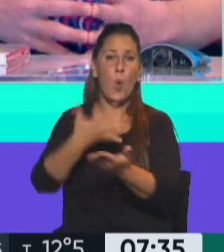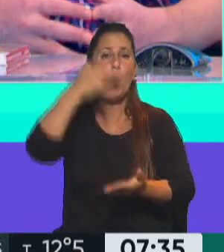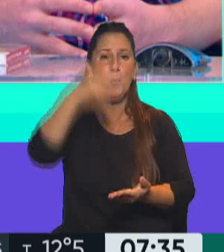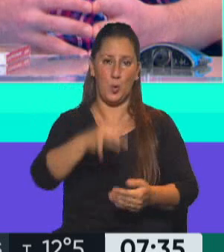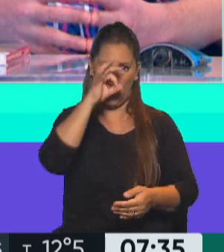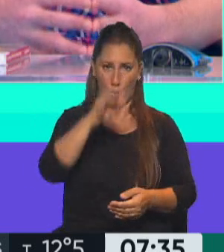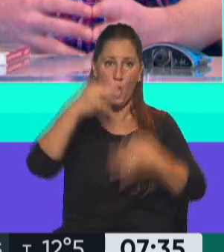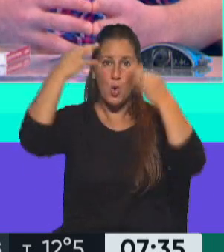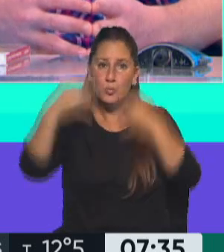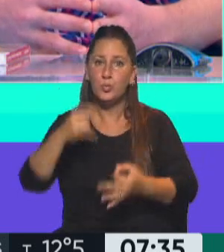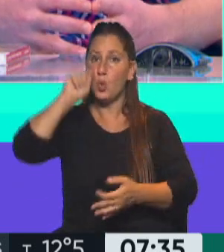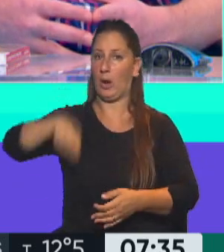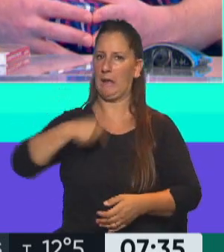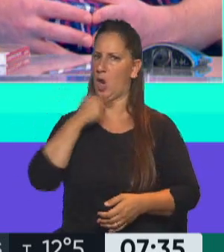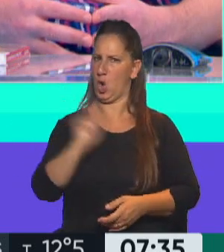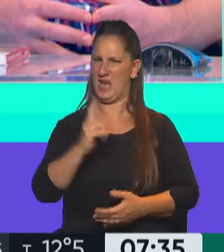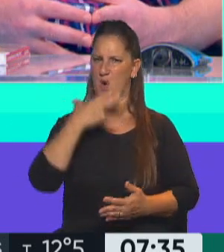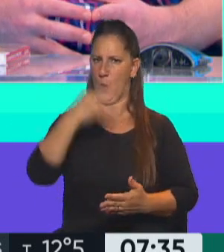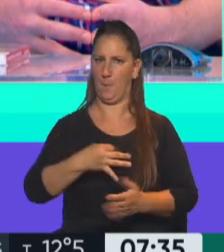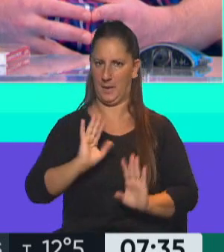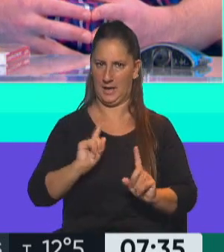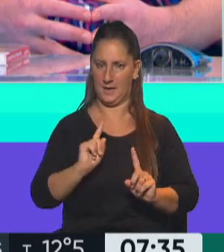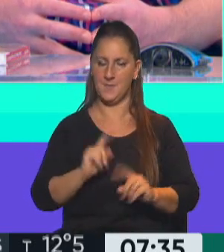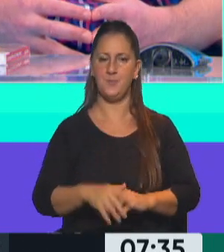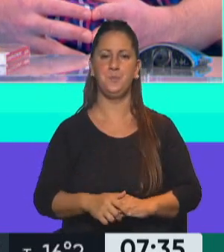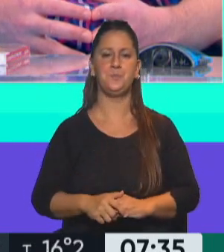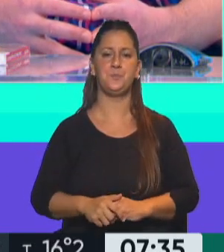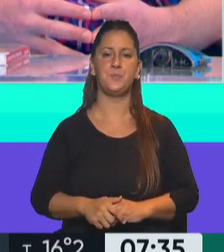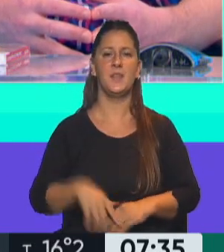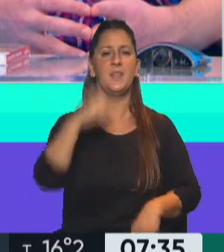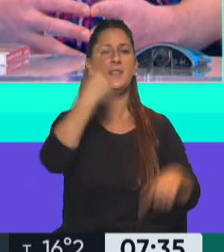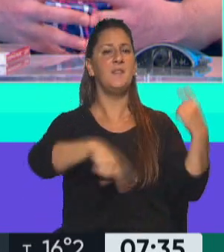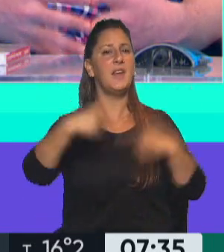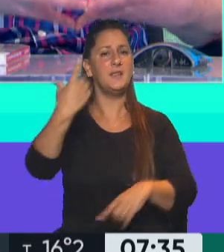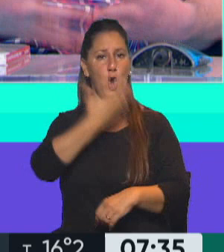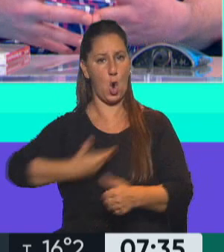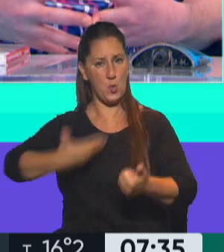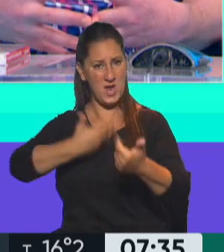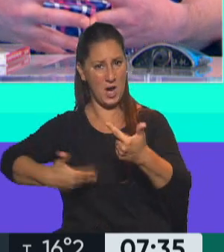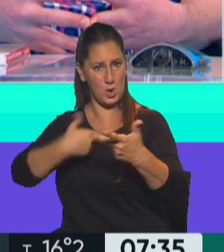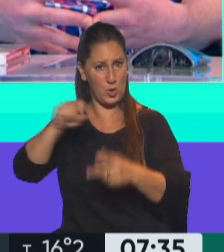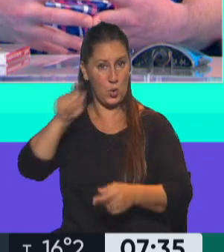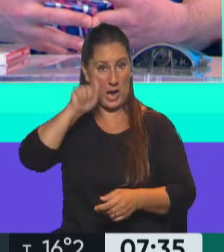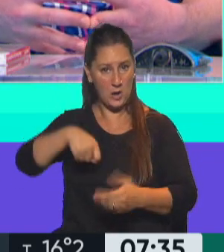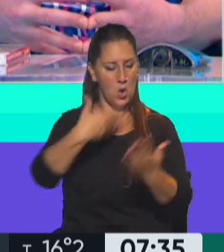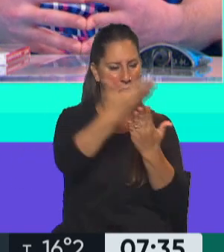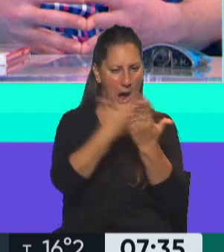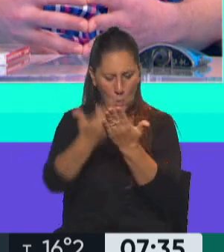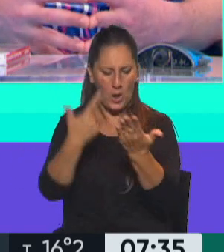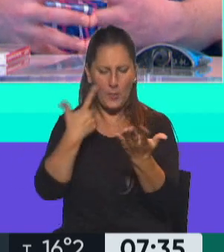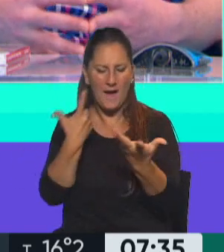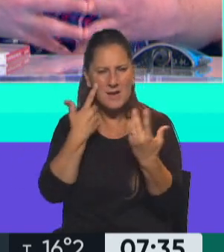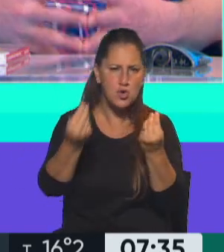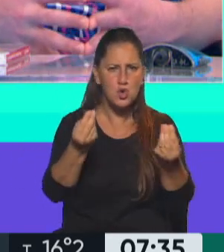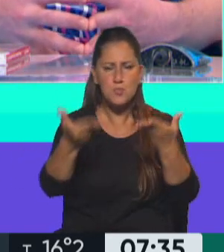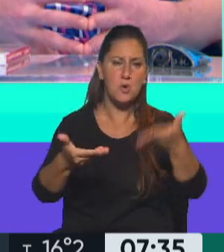porque Ucrania no quiso cumplirlo. Las pocas veces que los distintos gobiernos ucranianos intentaron implementar los acuerdos de Minsk, no